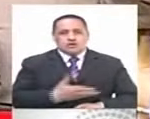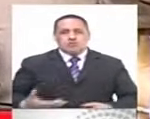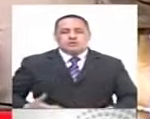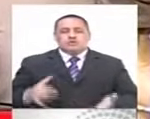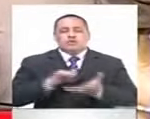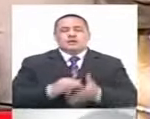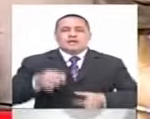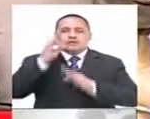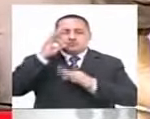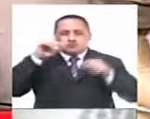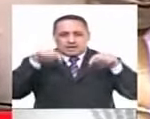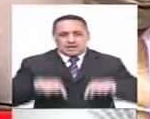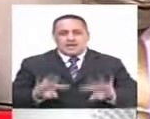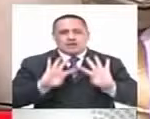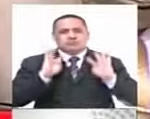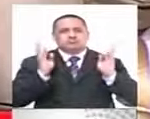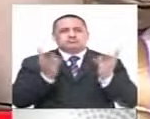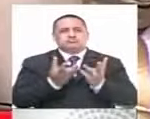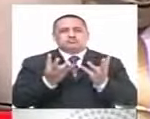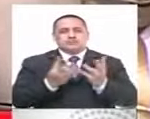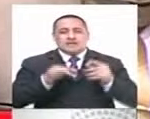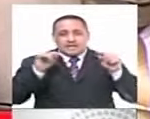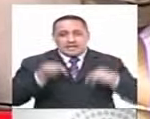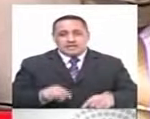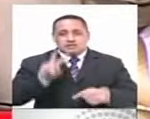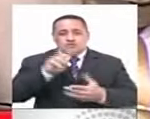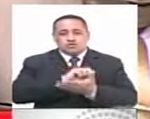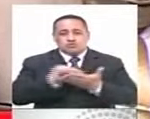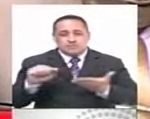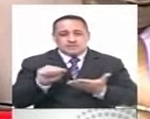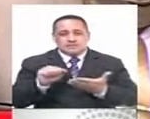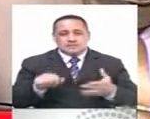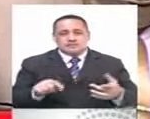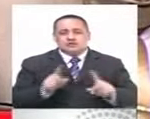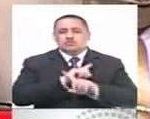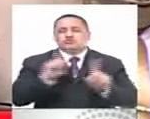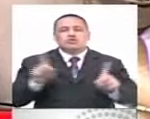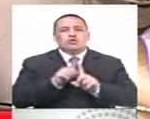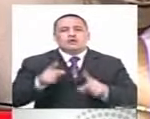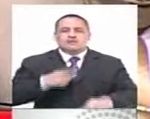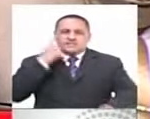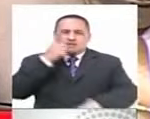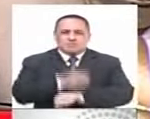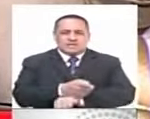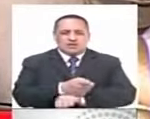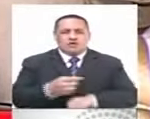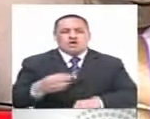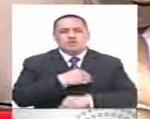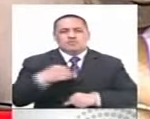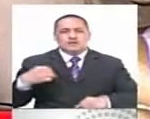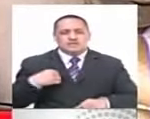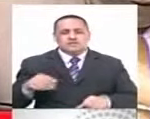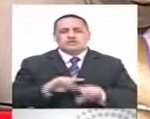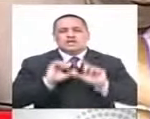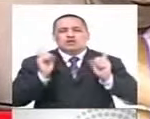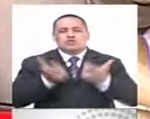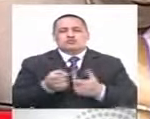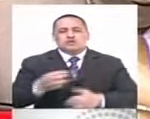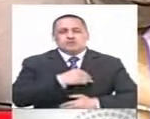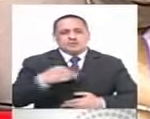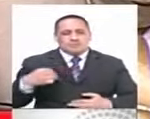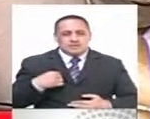expuso ante este pleno. En estos 2 meses no interpelaron a un ministro ni al Consejo de